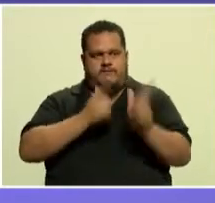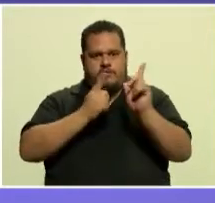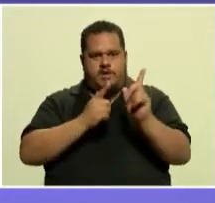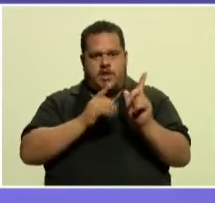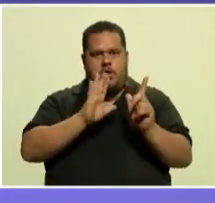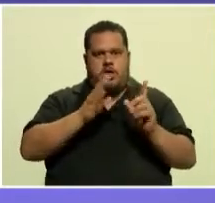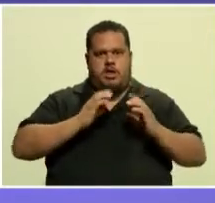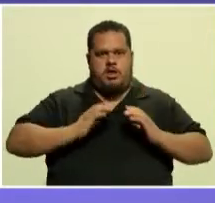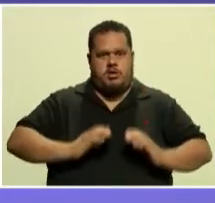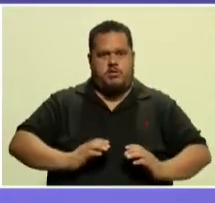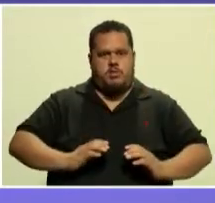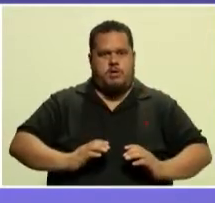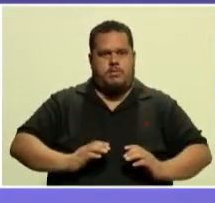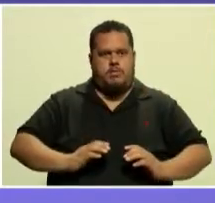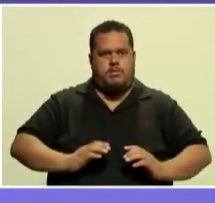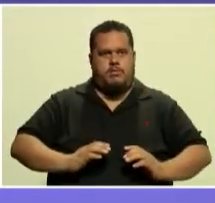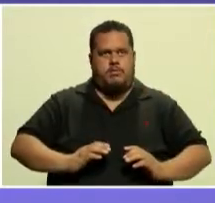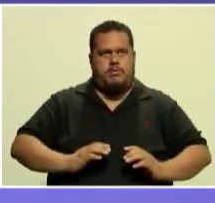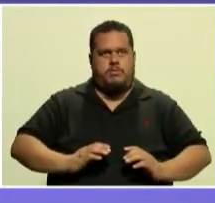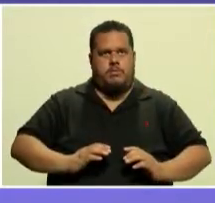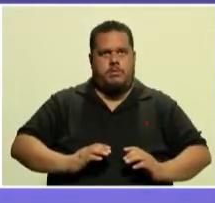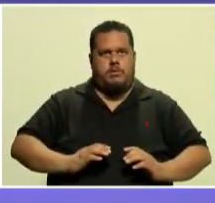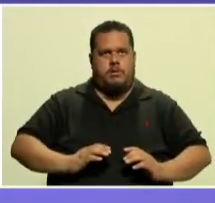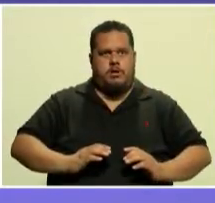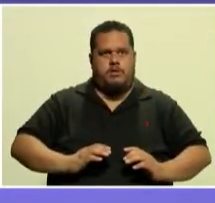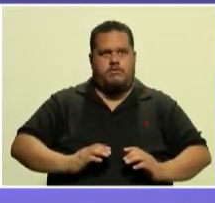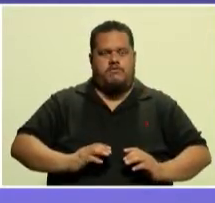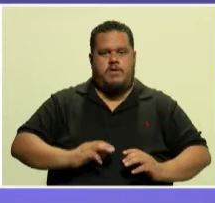cuerpo esto fue desechado